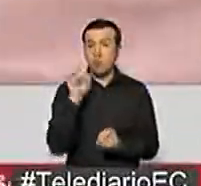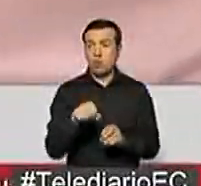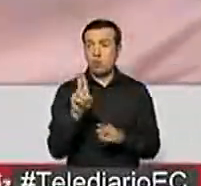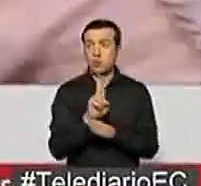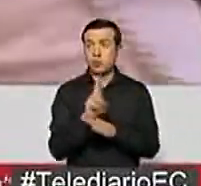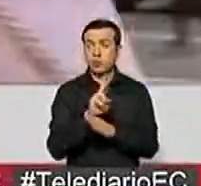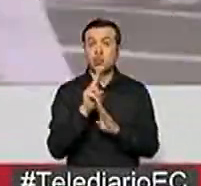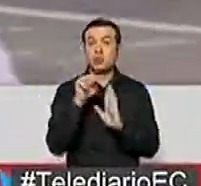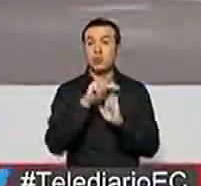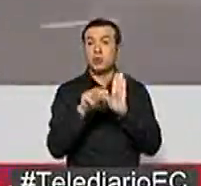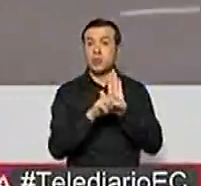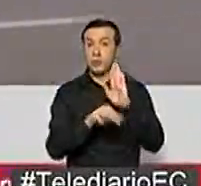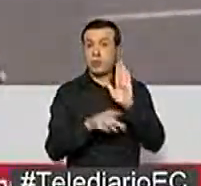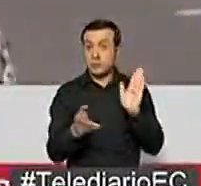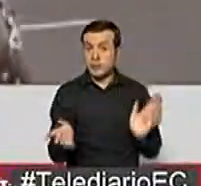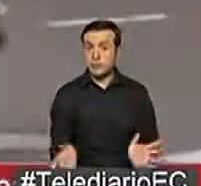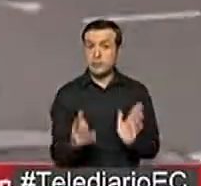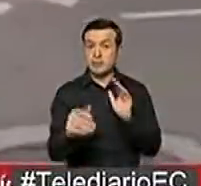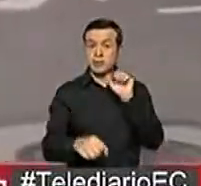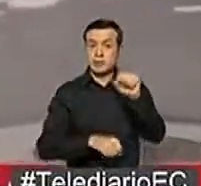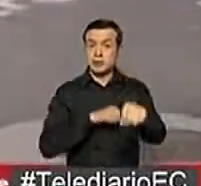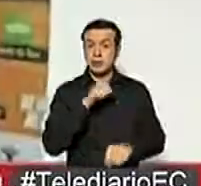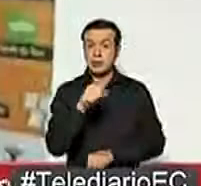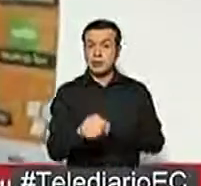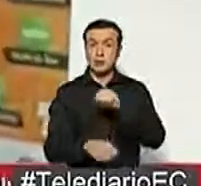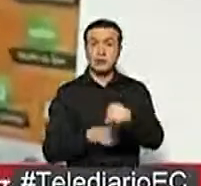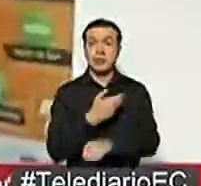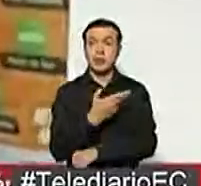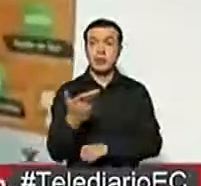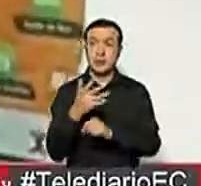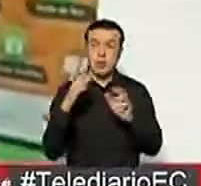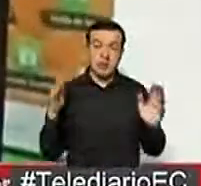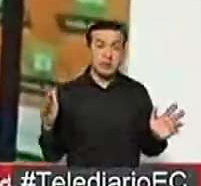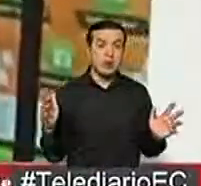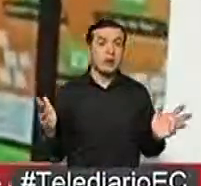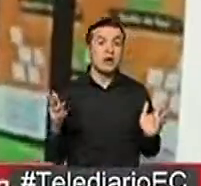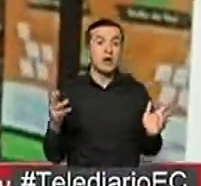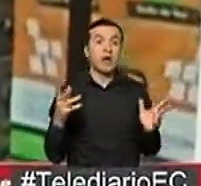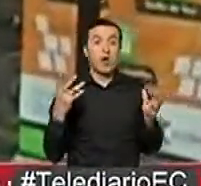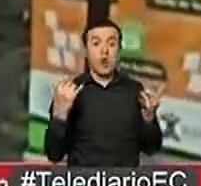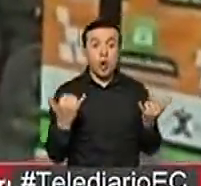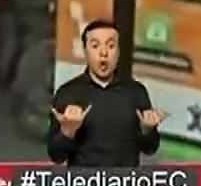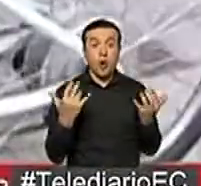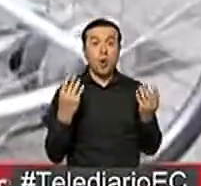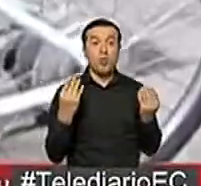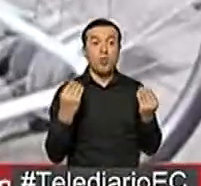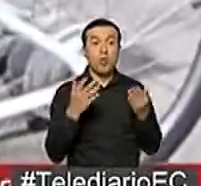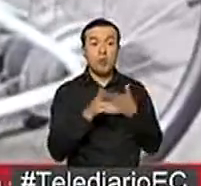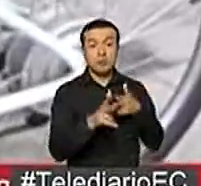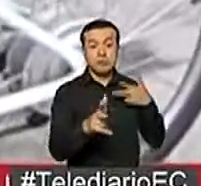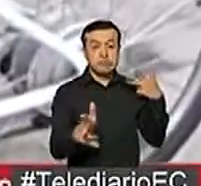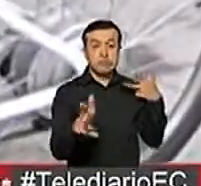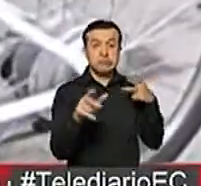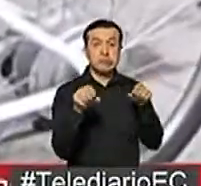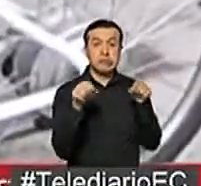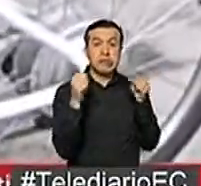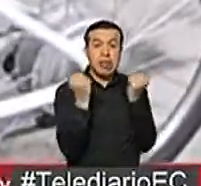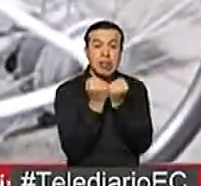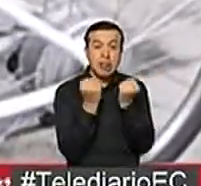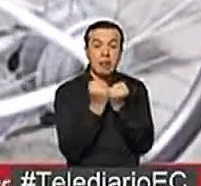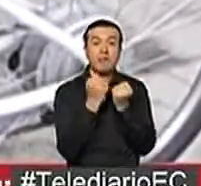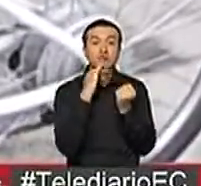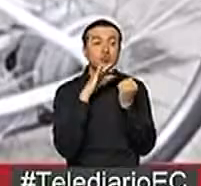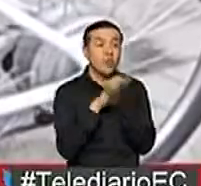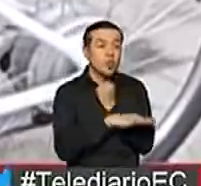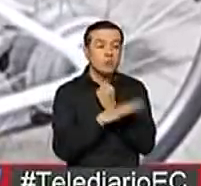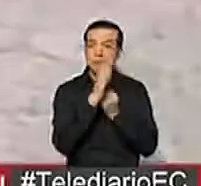de ordenanza, además de impulsar el ciclismo, también promueve la descongestión del tráfico vehicular y evita la contaminación